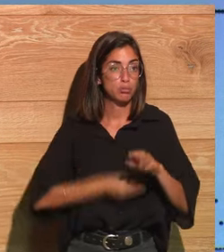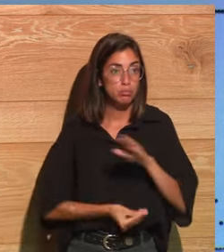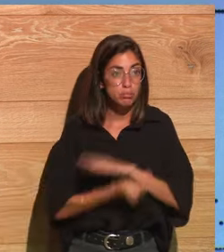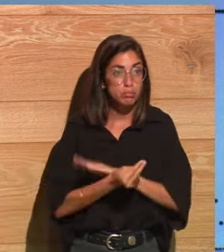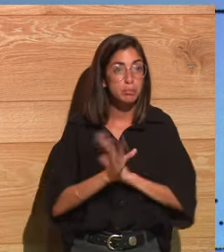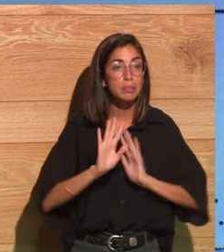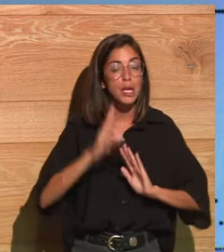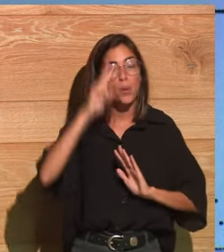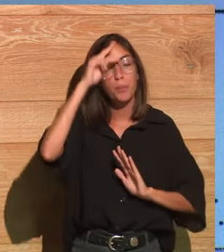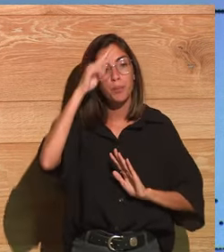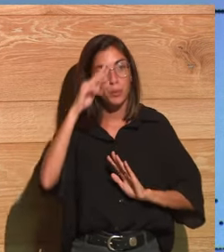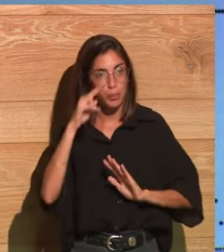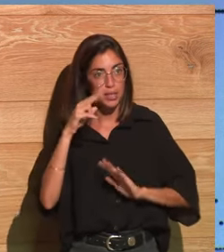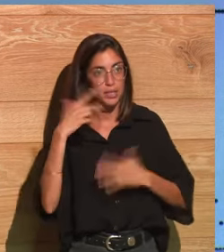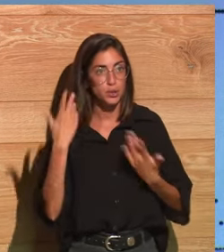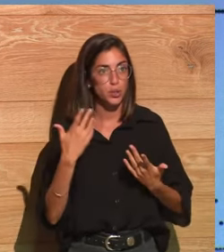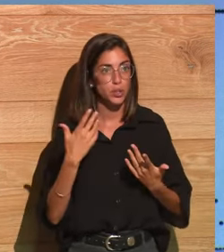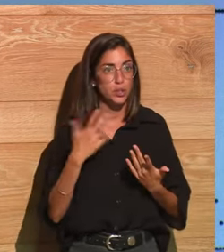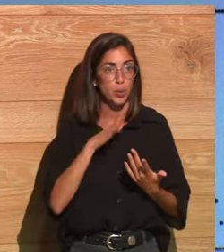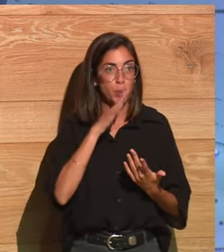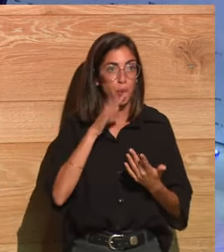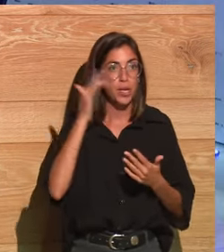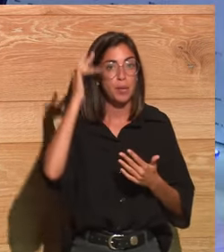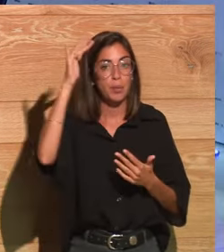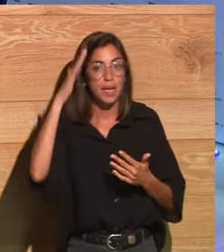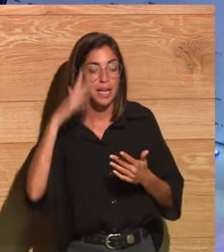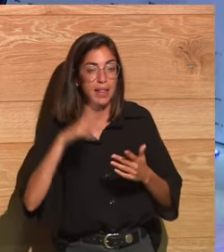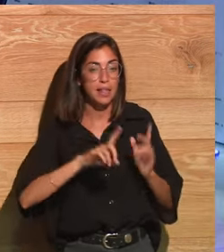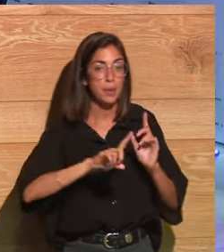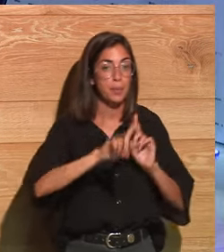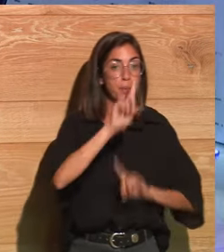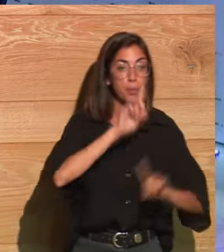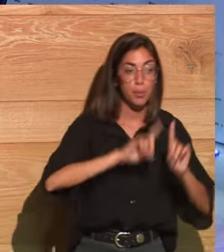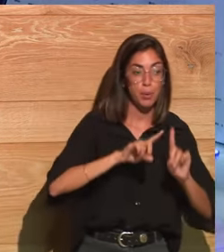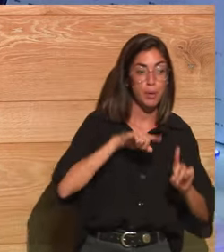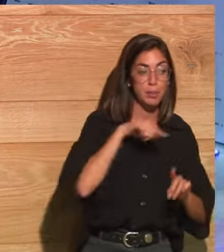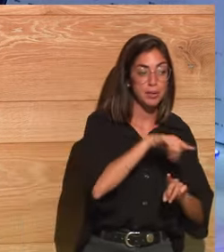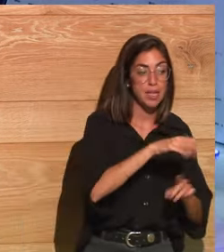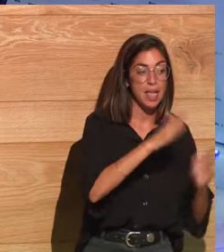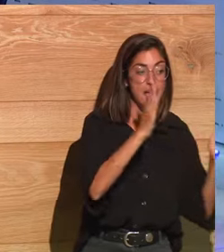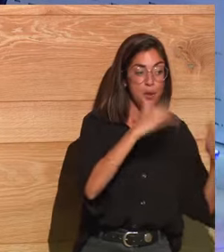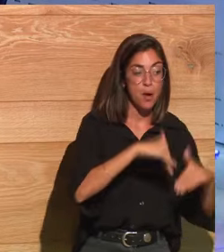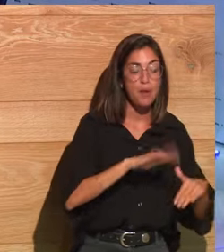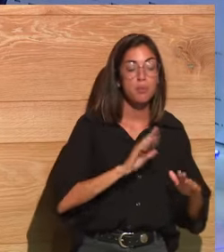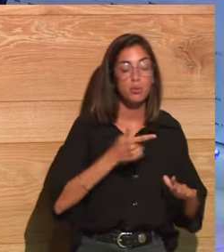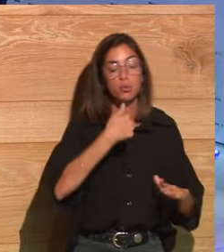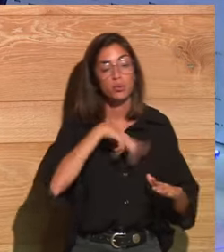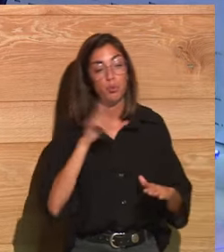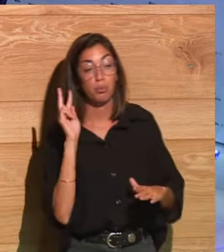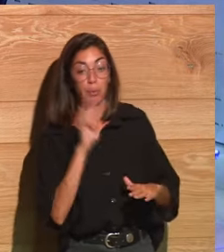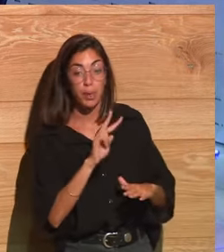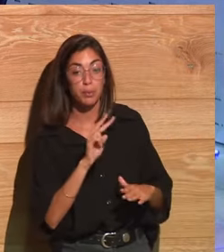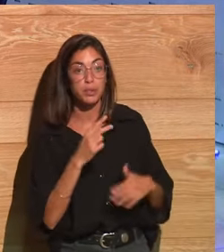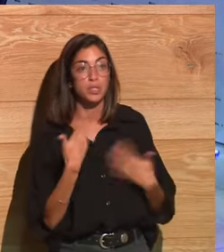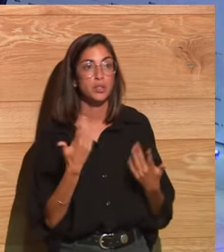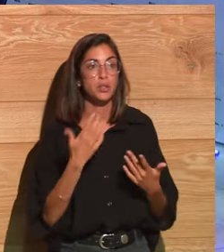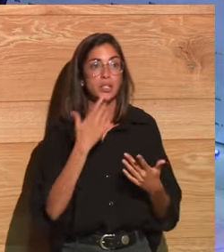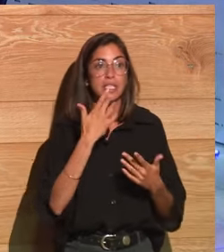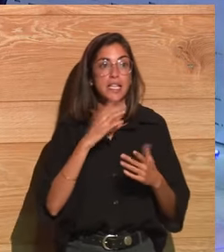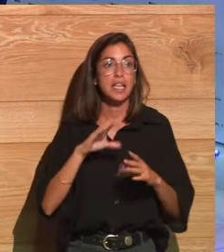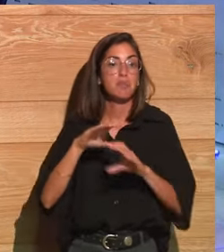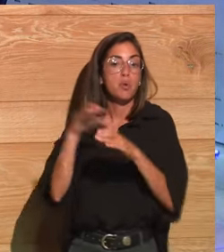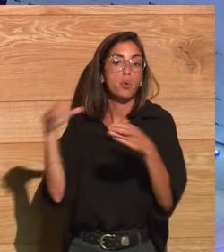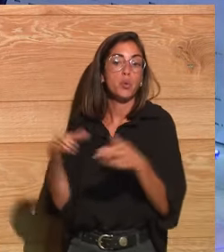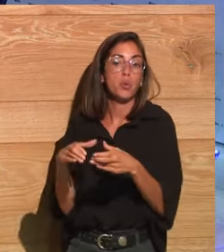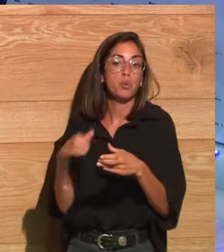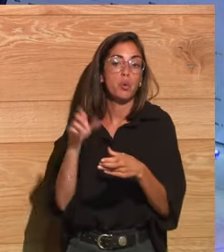¿no? Ser capaces de imaginar, de ver peligros donde no los hay, y luego esa diversidad. A todos nos viene bien tener en el grupo a alguien que se preocupa, ¿no? Y dices, pues yo